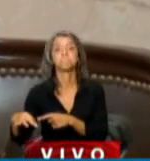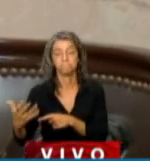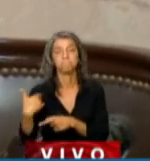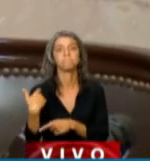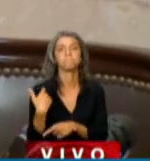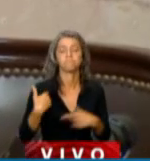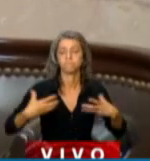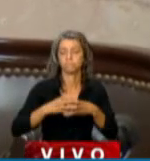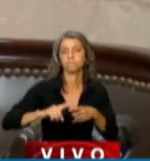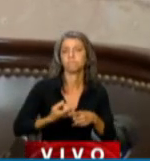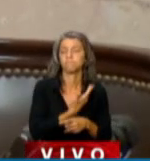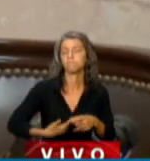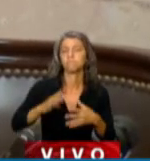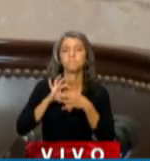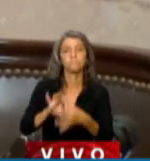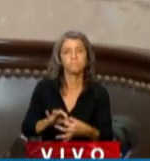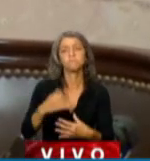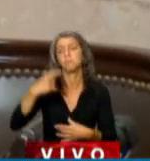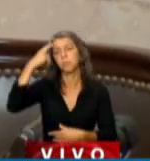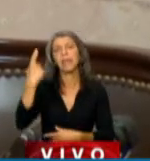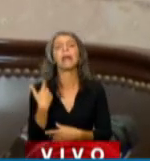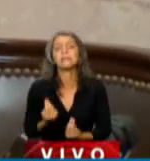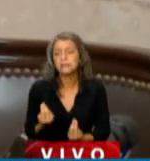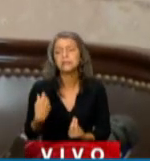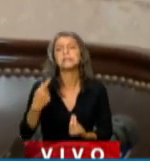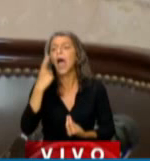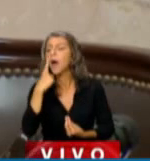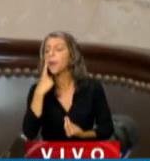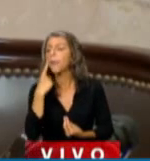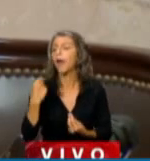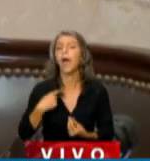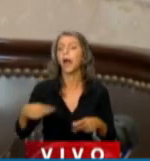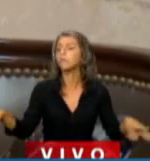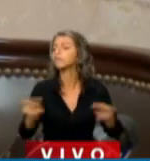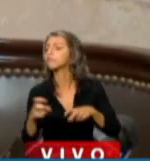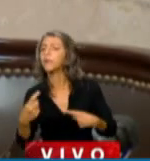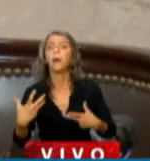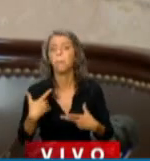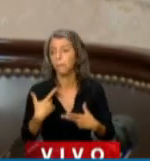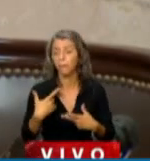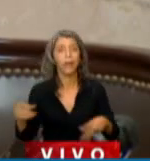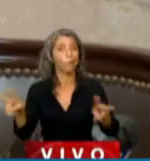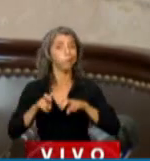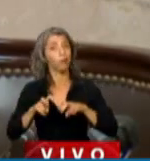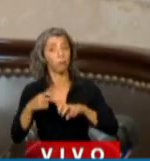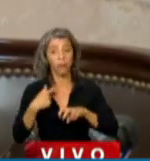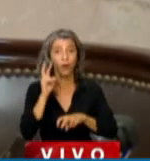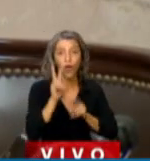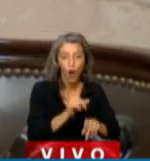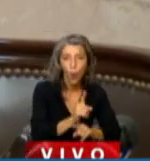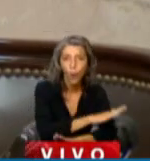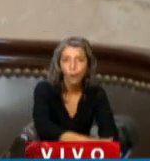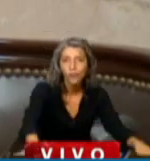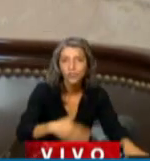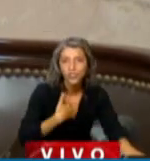guerra ruso-ucraniana, ahí está en discusión justamente el negacionismo a los nazis, o sea, se han levantado, a